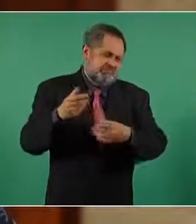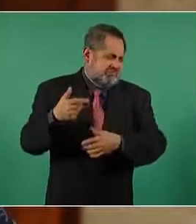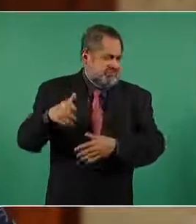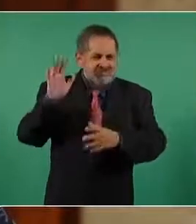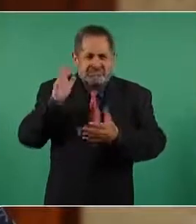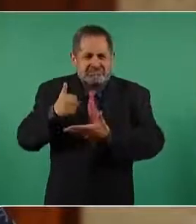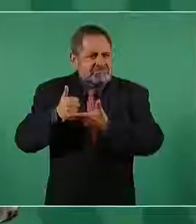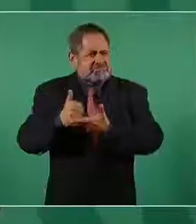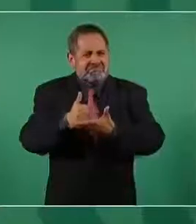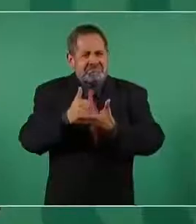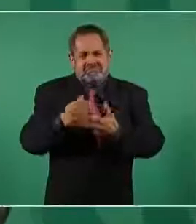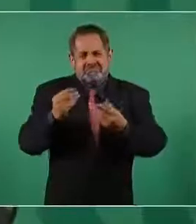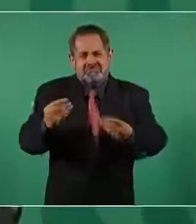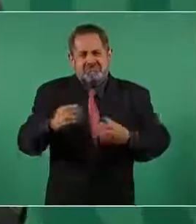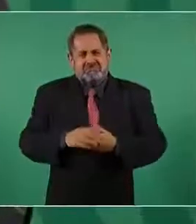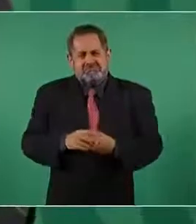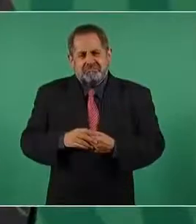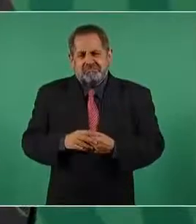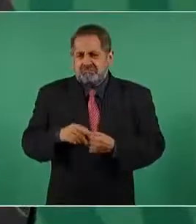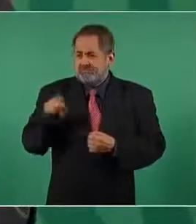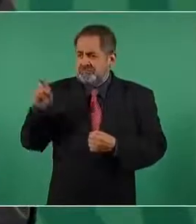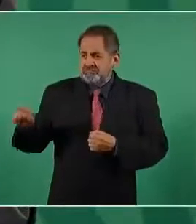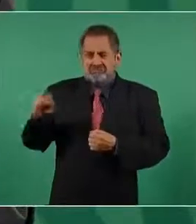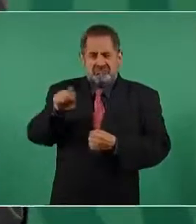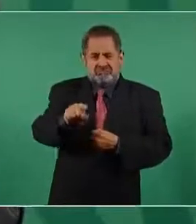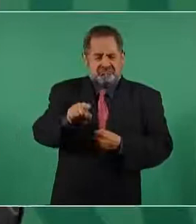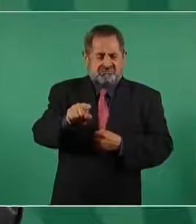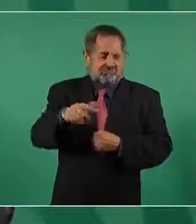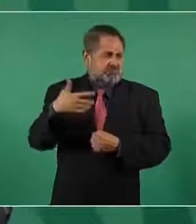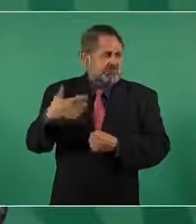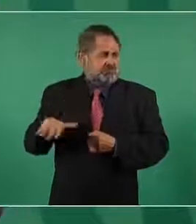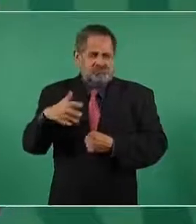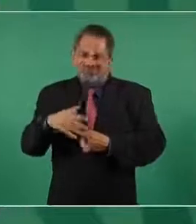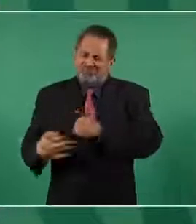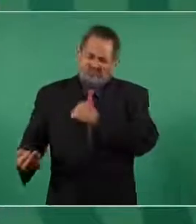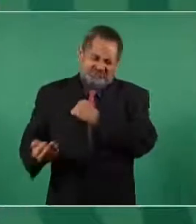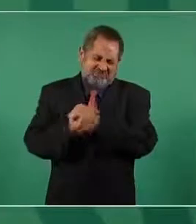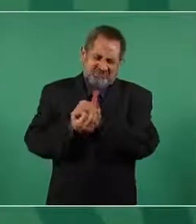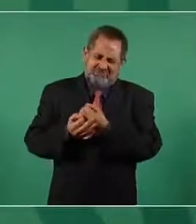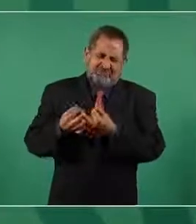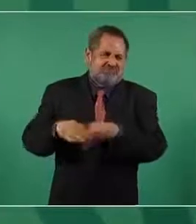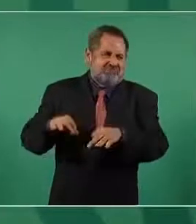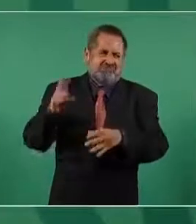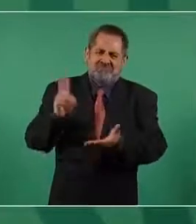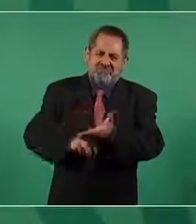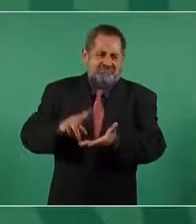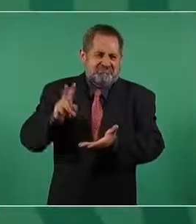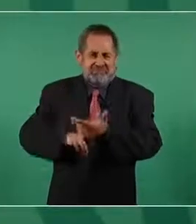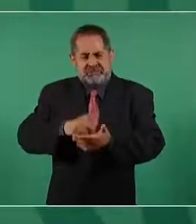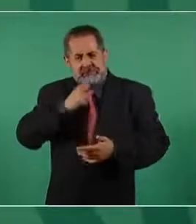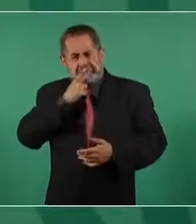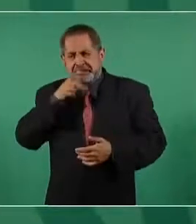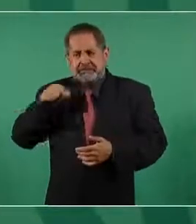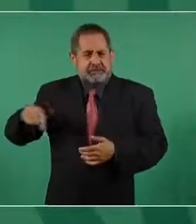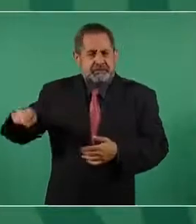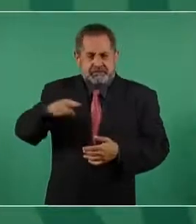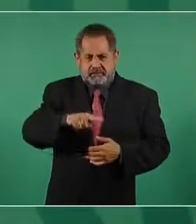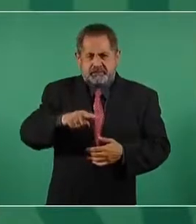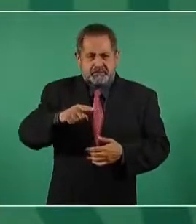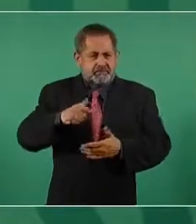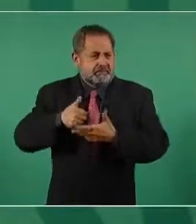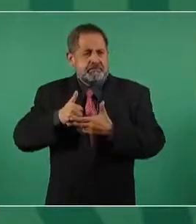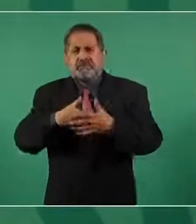Muchísimo. Son dos instituciones fundamentales para el pueblo de